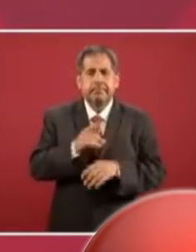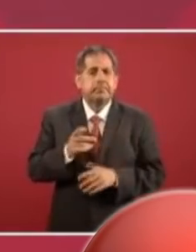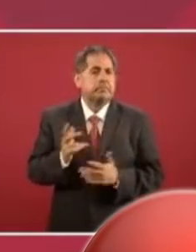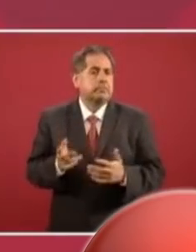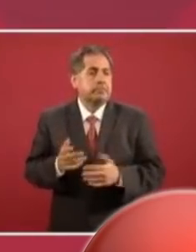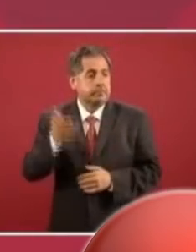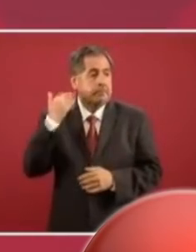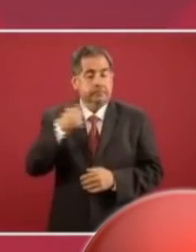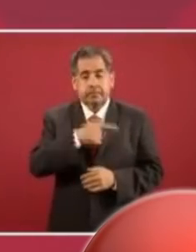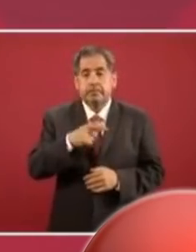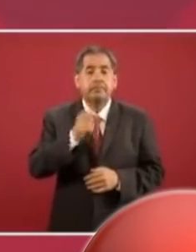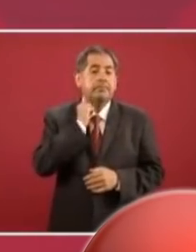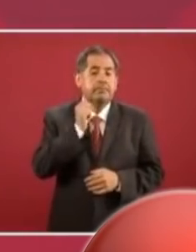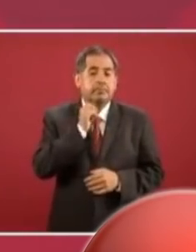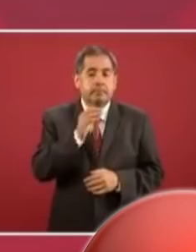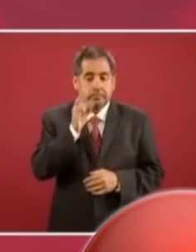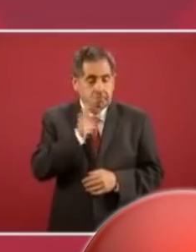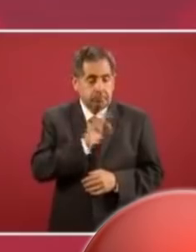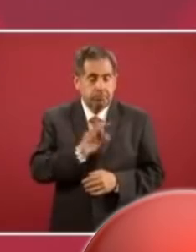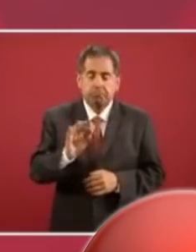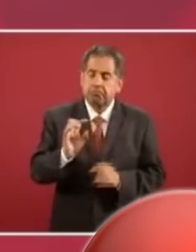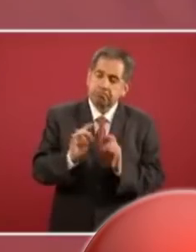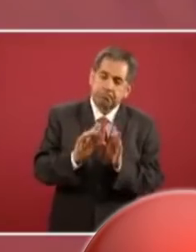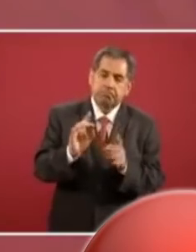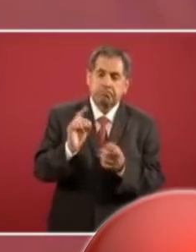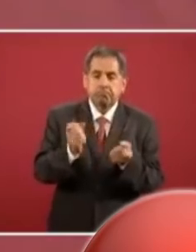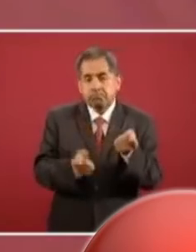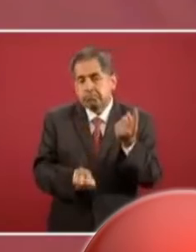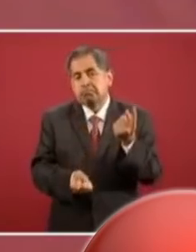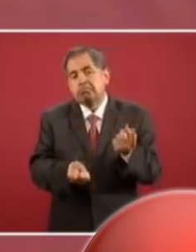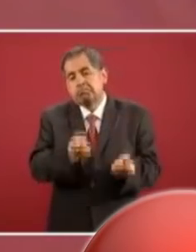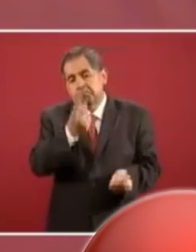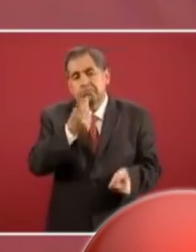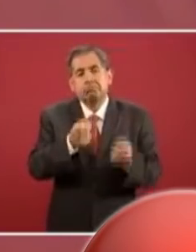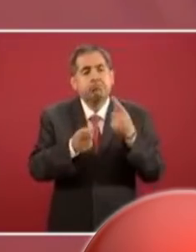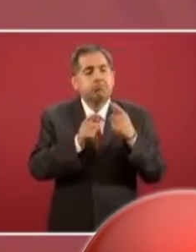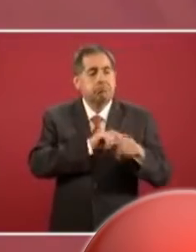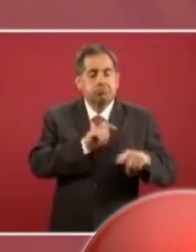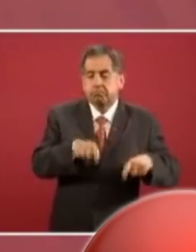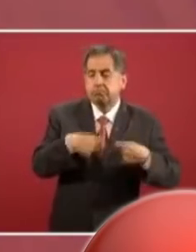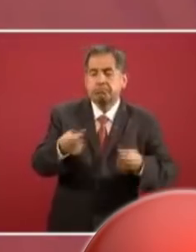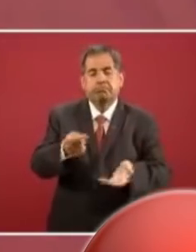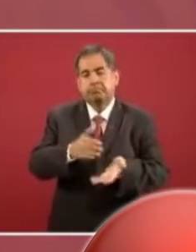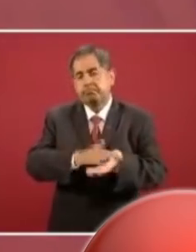podían darse casos de excepción,